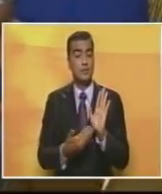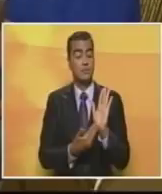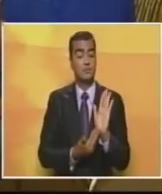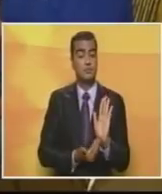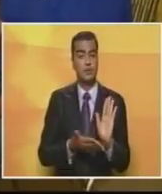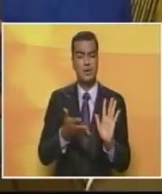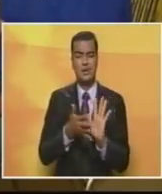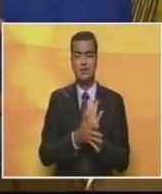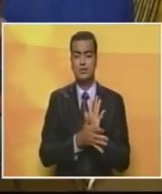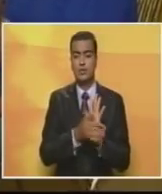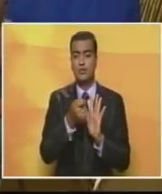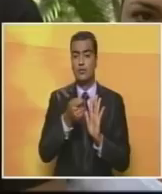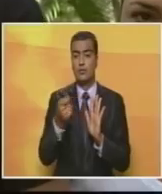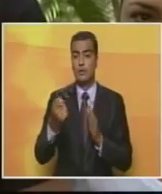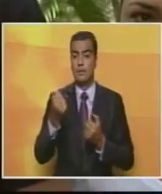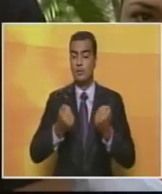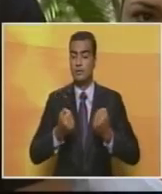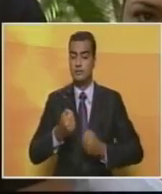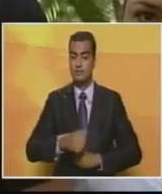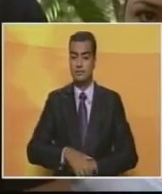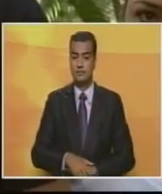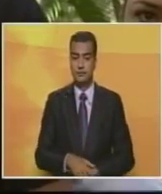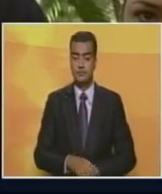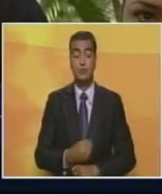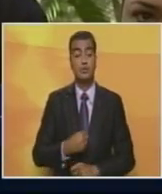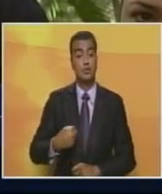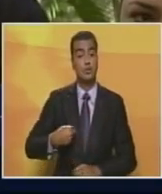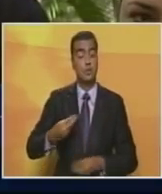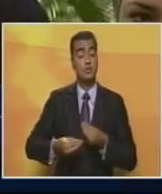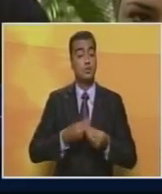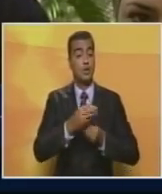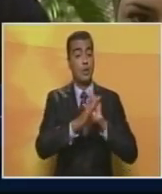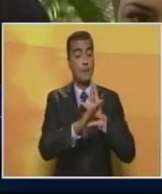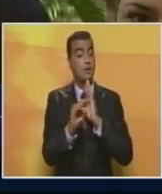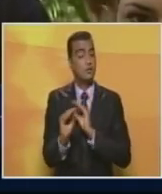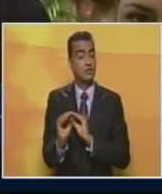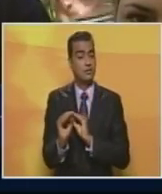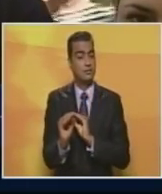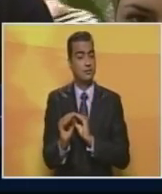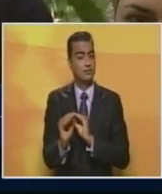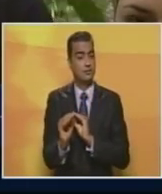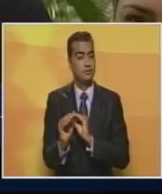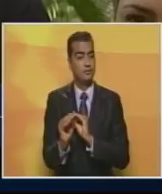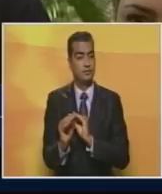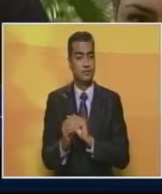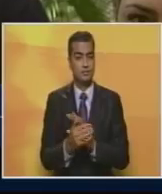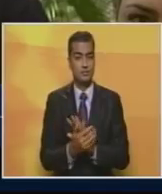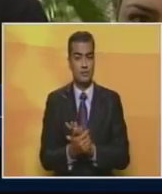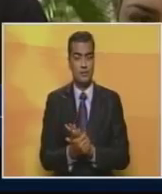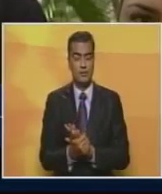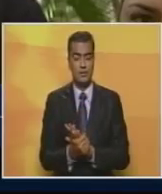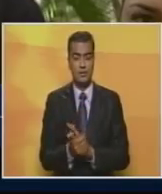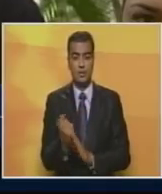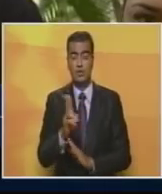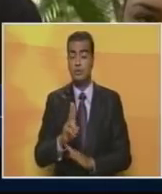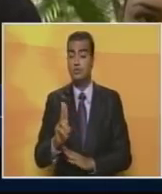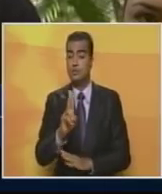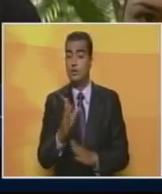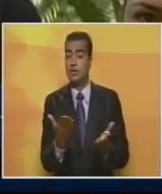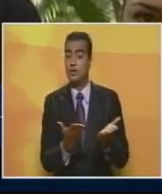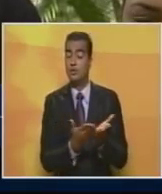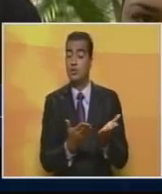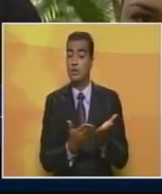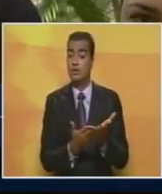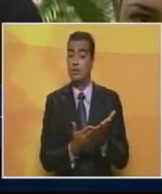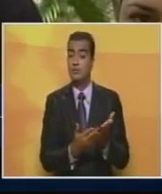relación con un bono de transporte. Esto nos ha llevado a conversaciones con el sector de usuarios y el sector estudiantil para lograr